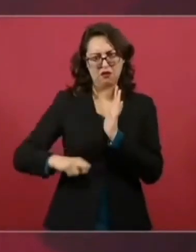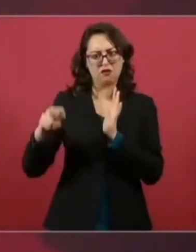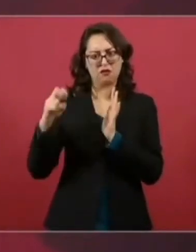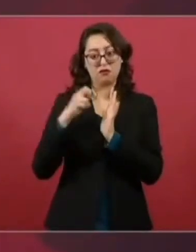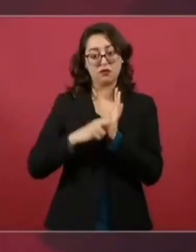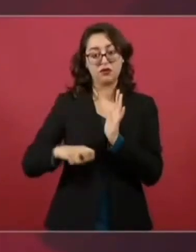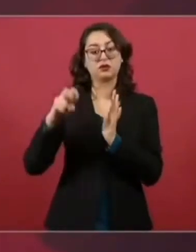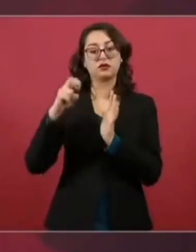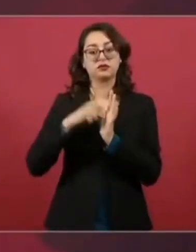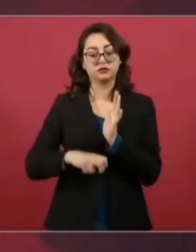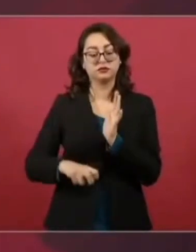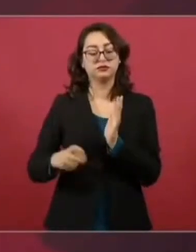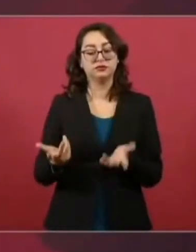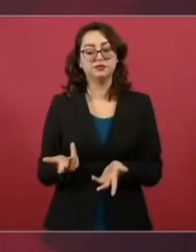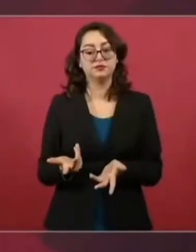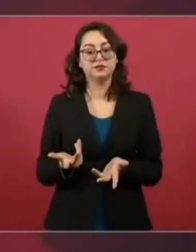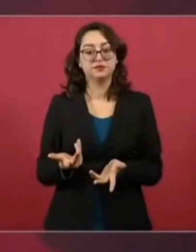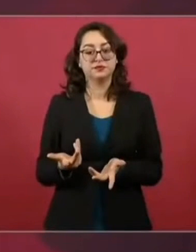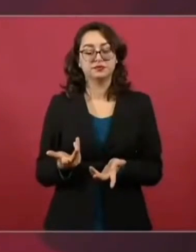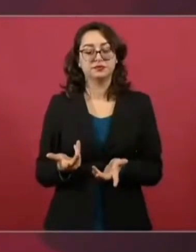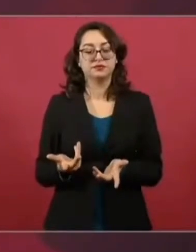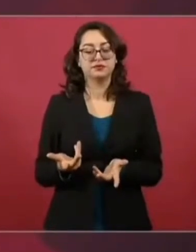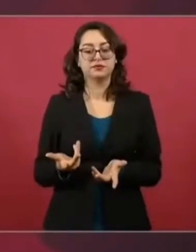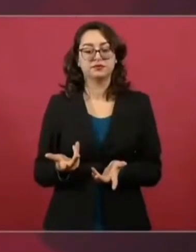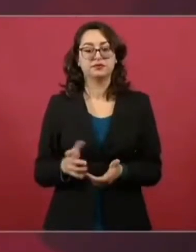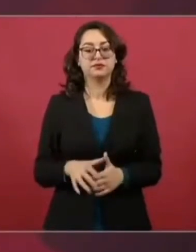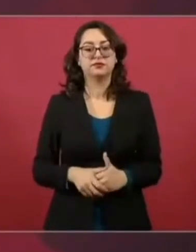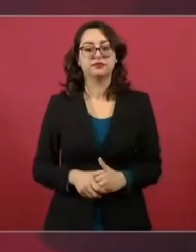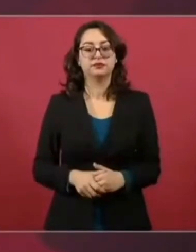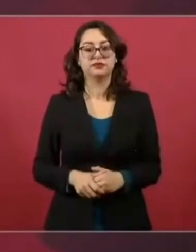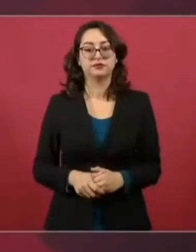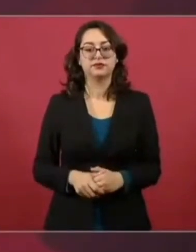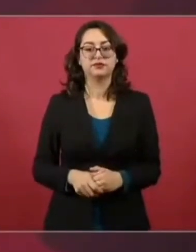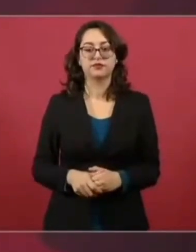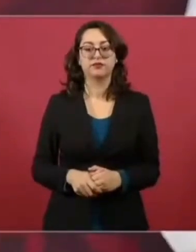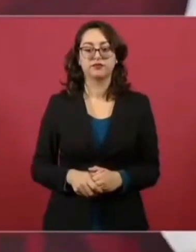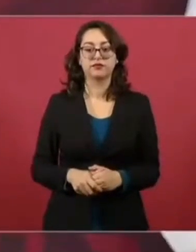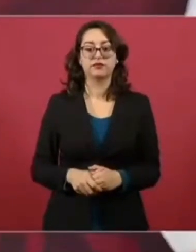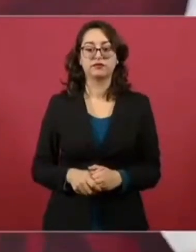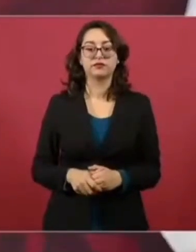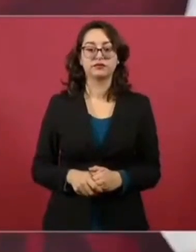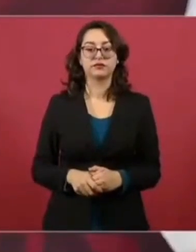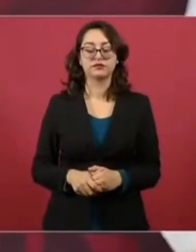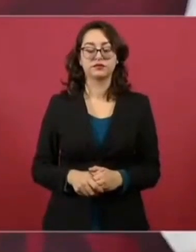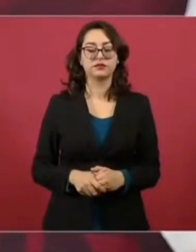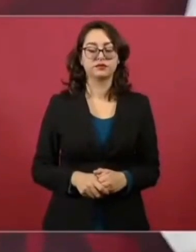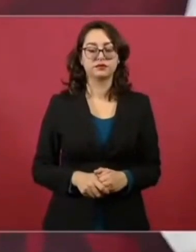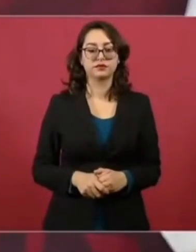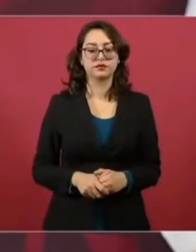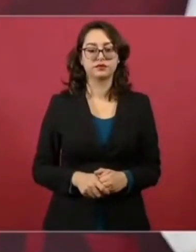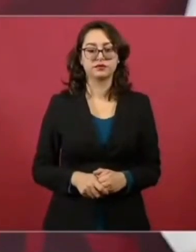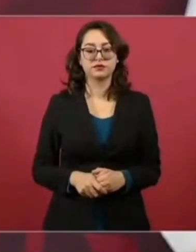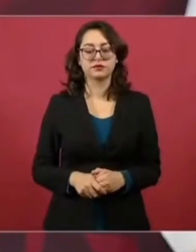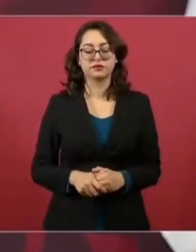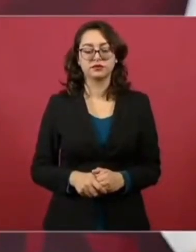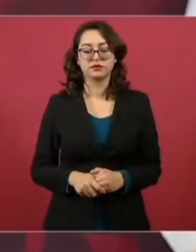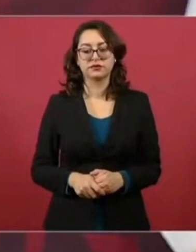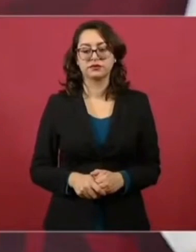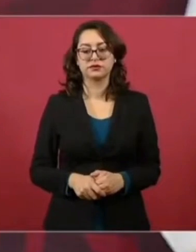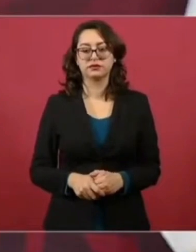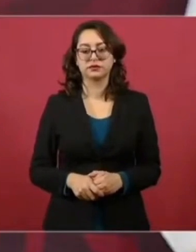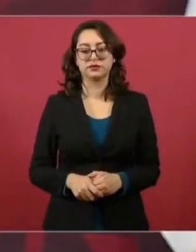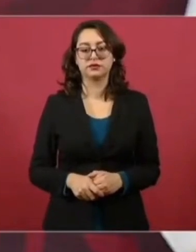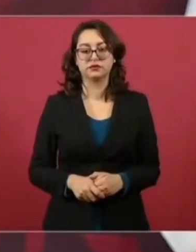Y ha sucedido. Yo les he comentado aquí de cómo